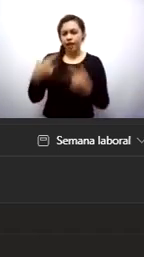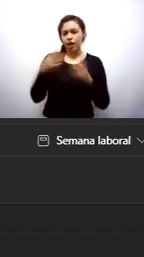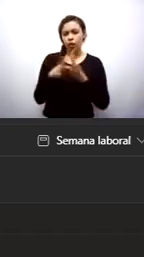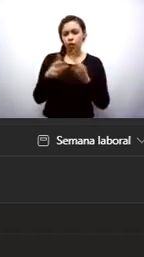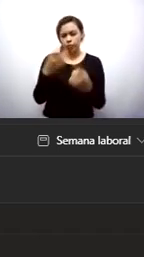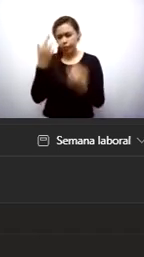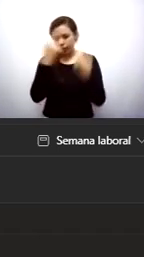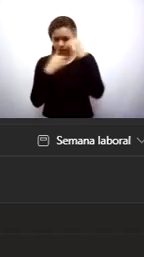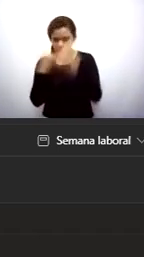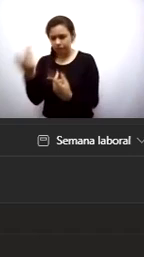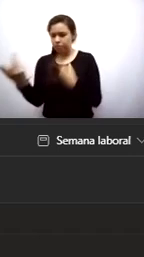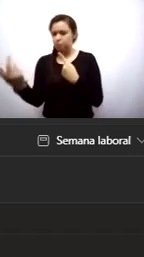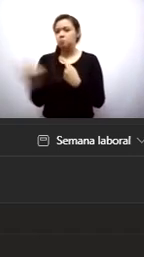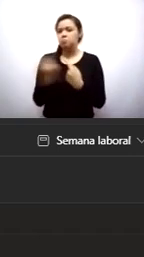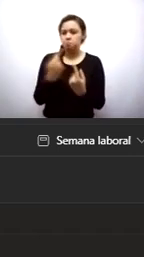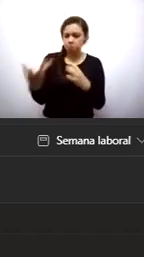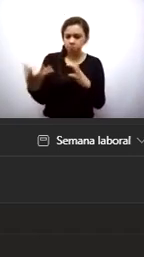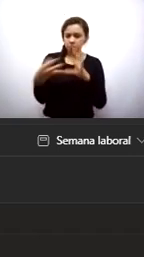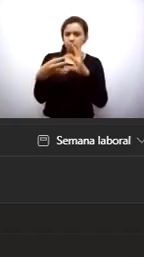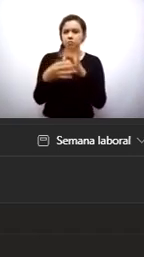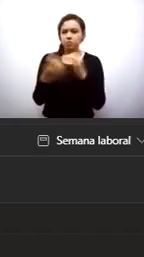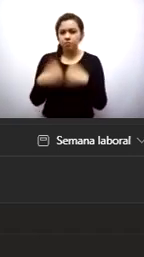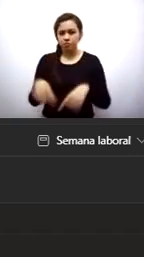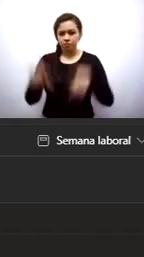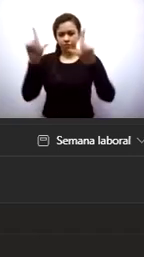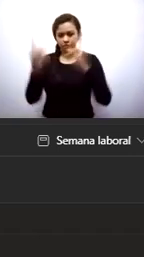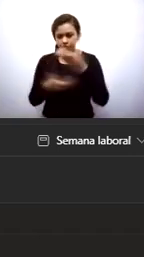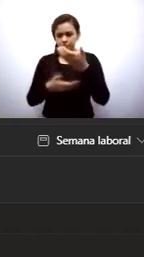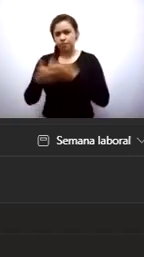puede compartir la pantalla, cómo podemos compartir